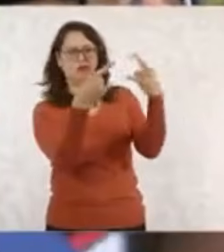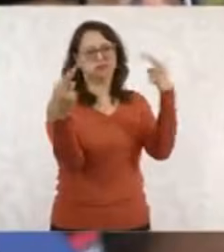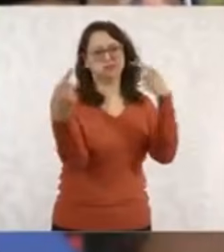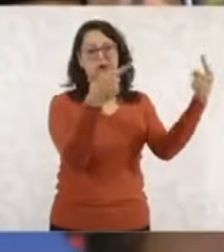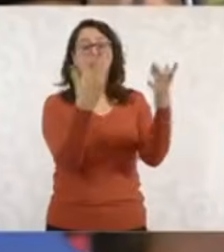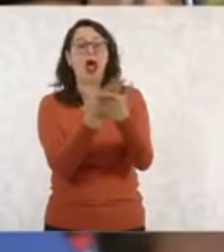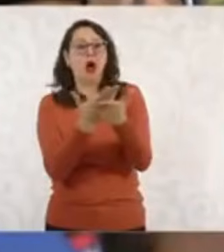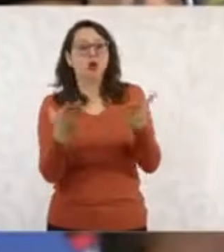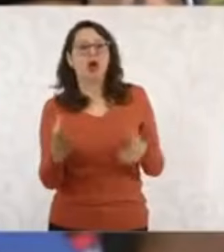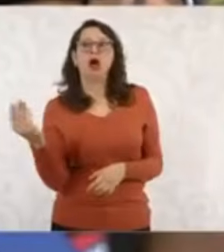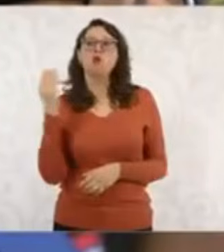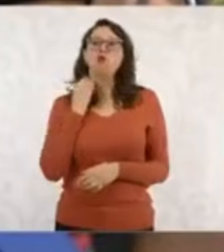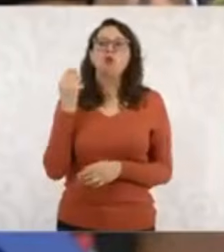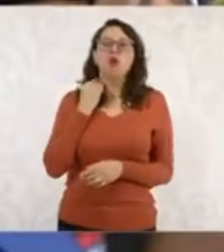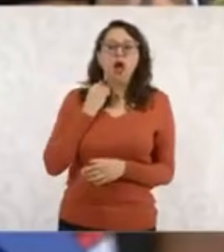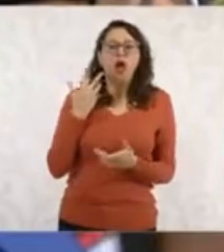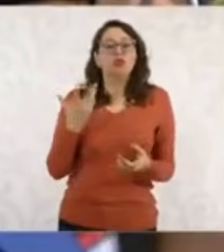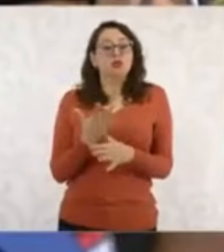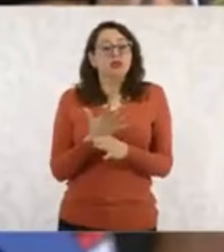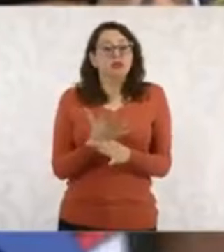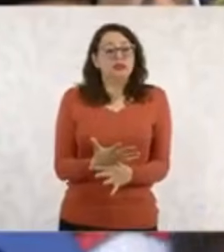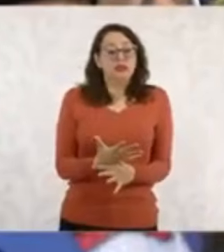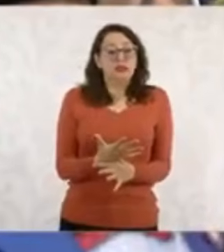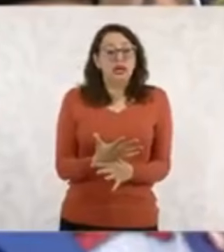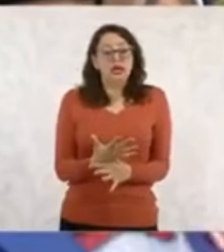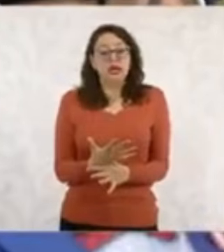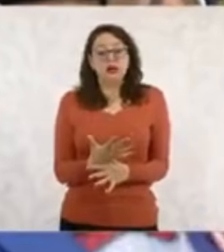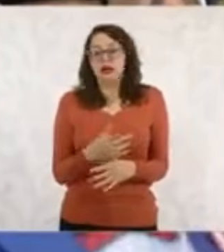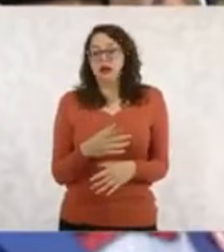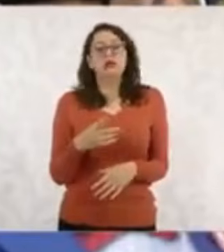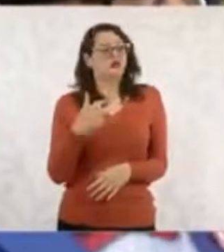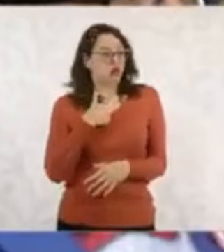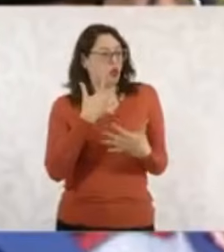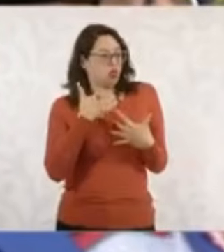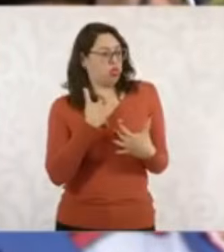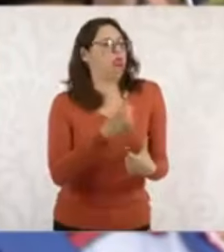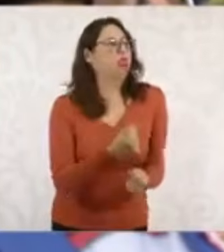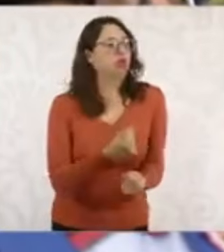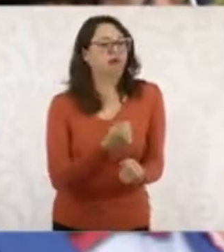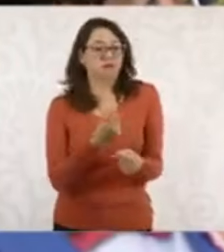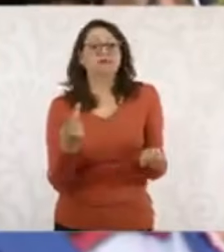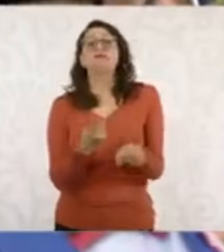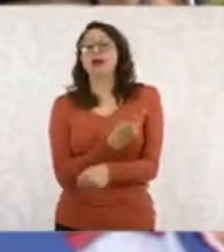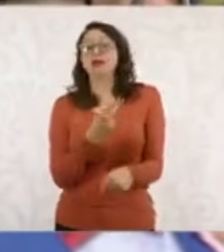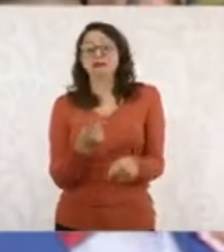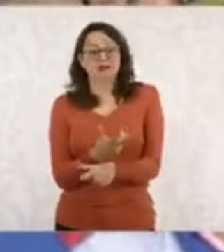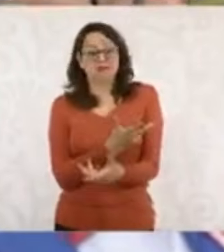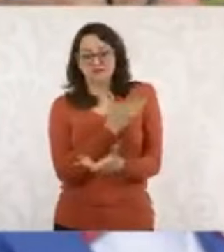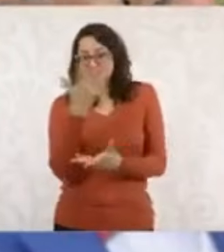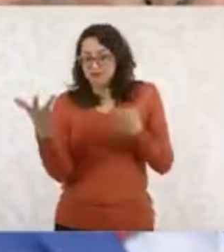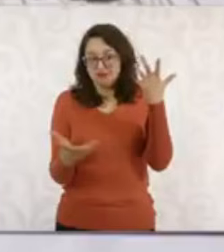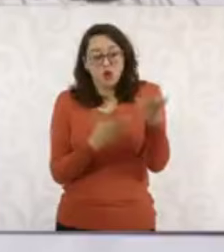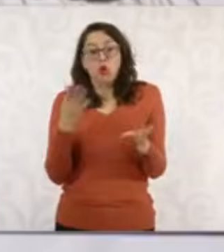está mencionando esta parte de que pues, su cliente le dijo que fue arrestado. ¿Qué es lo que está detrás de todo